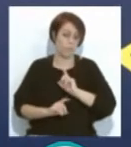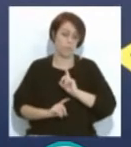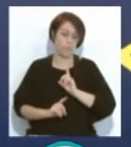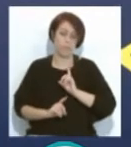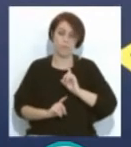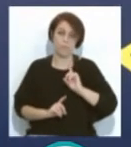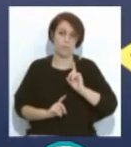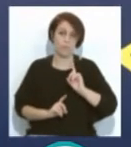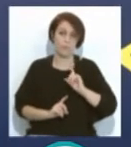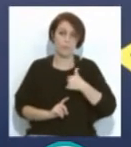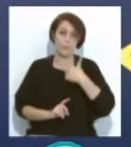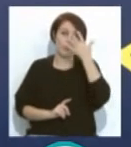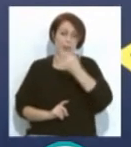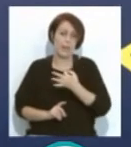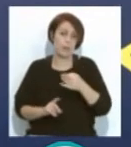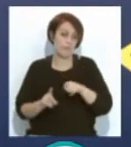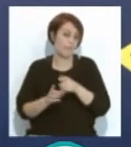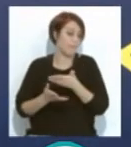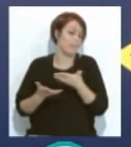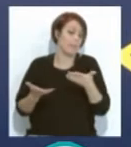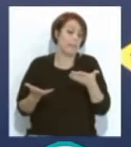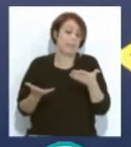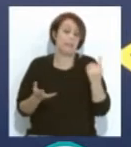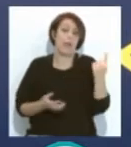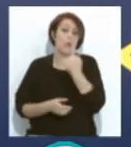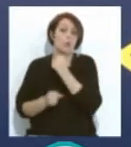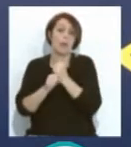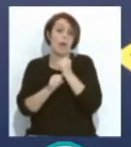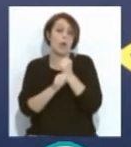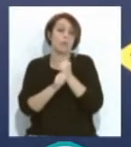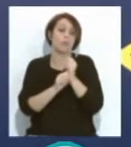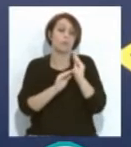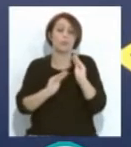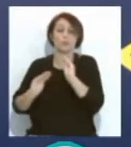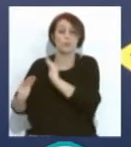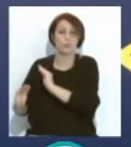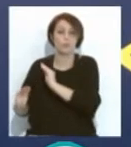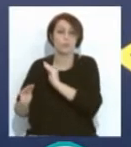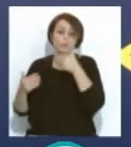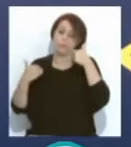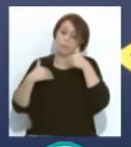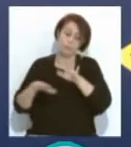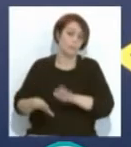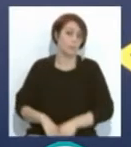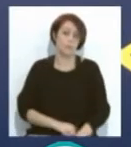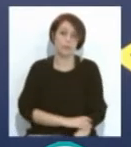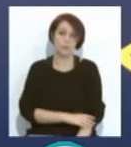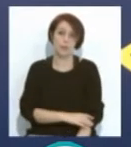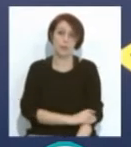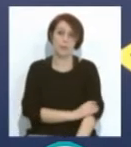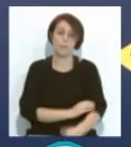que es como todo, cada uno hace su trabajo y hay que dejarlo por eso y no mirar más. Ya